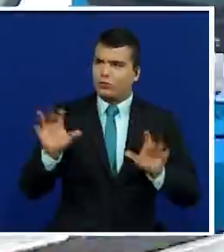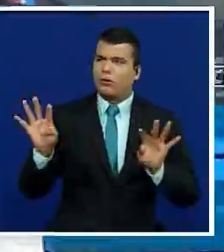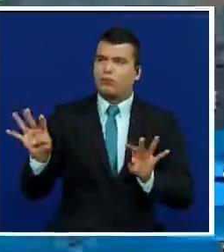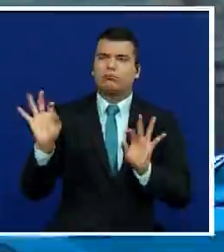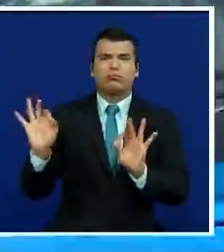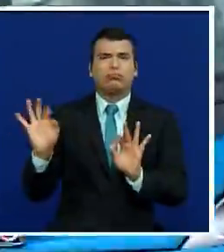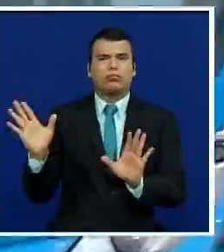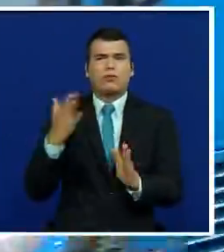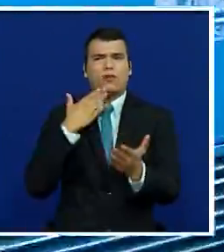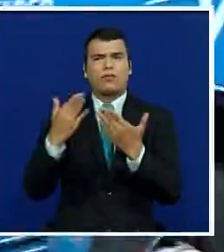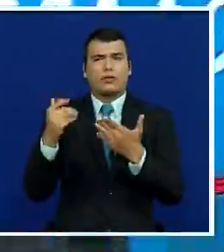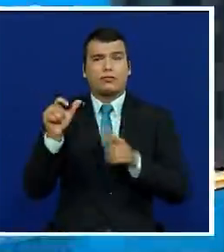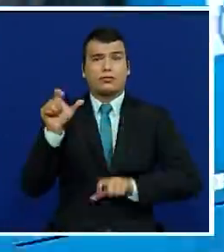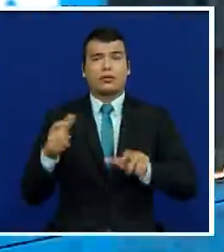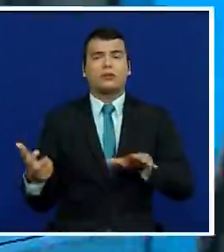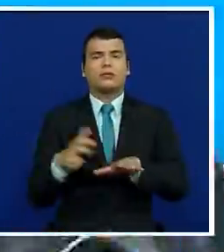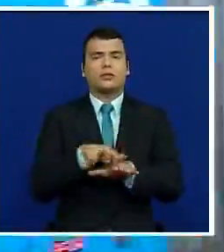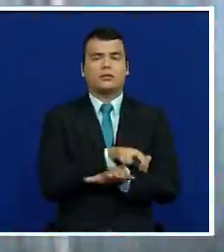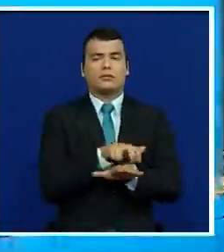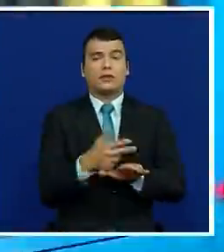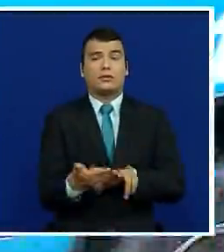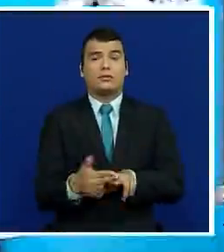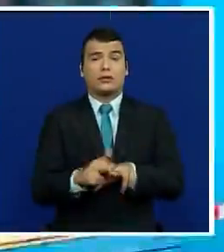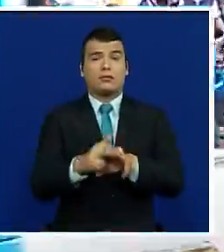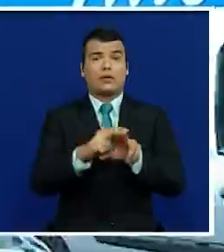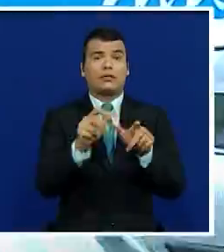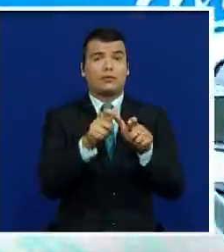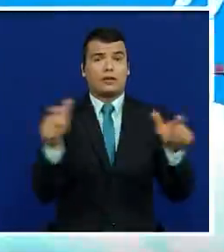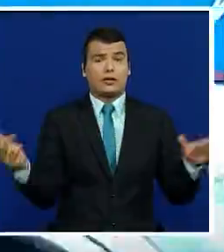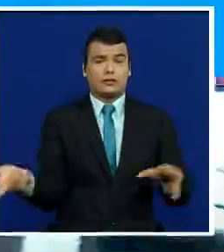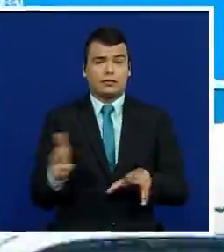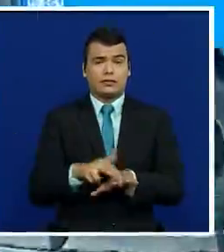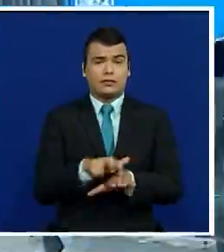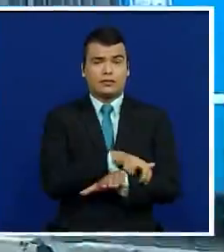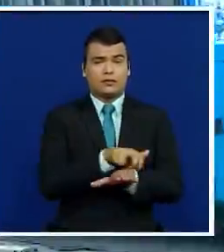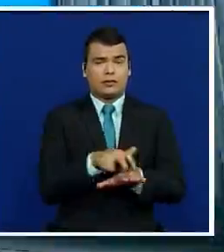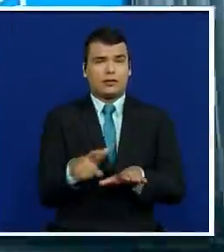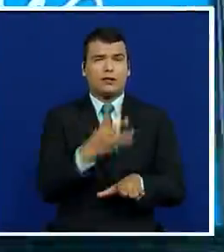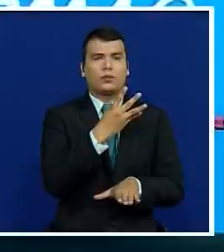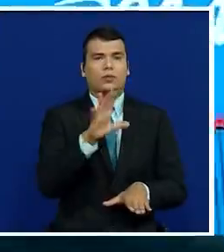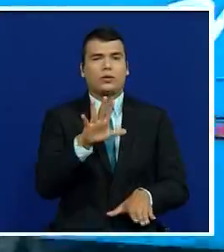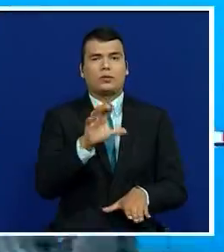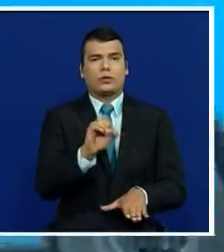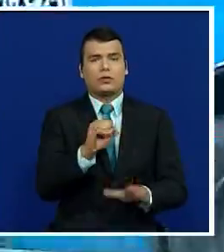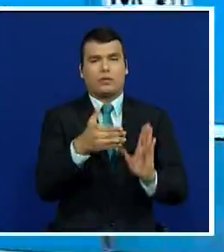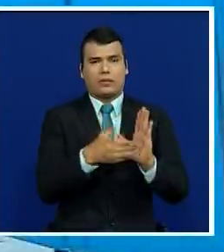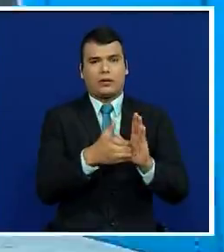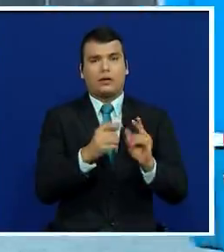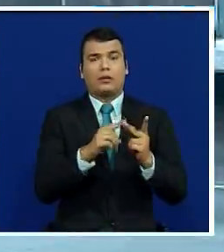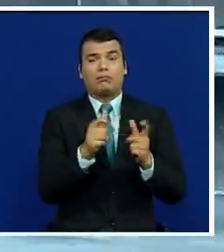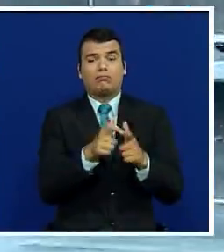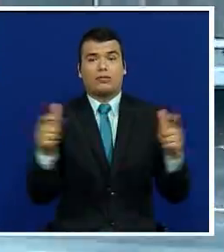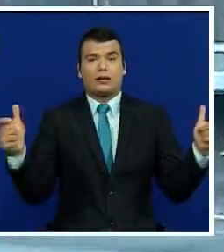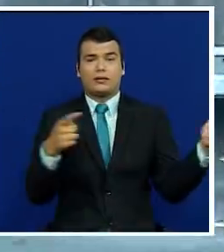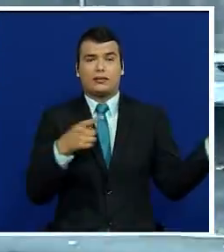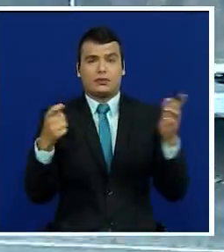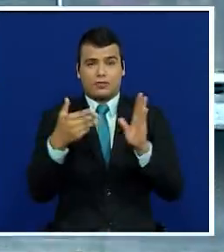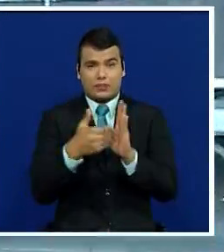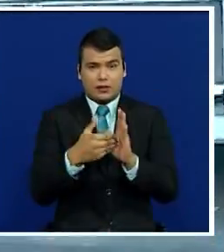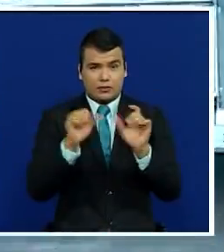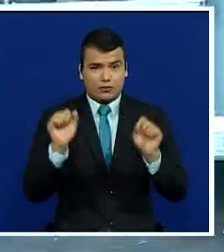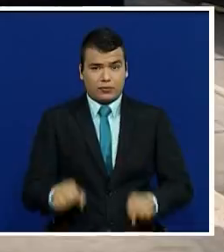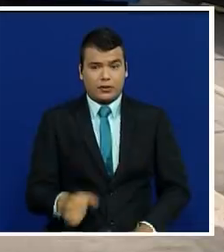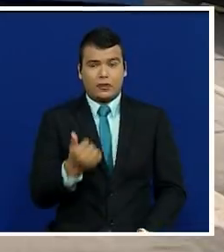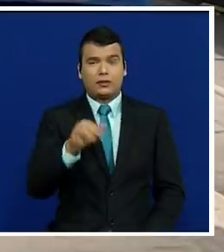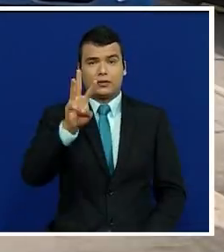vamos recuperando pasajeros y en la medida en que vamos recuperando pero es que pasemos de 450 mil a 600 mil pasajeros en